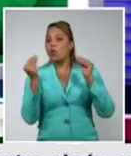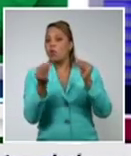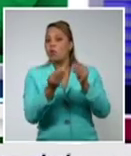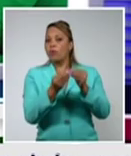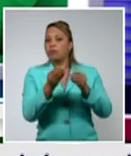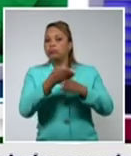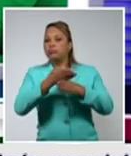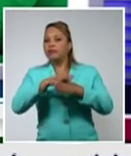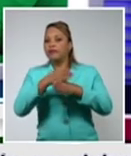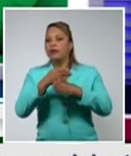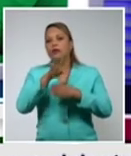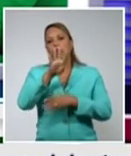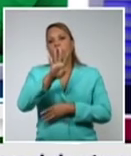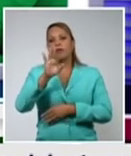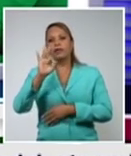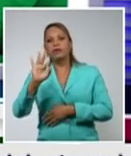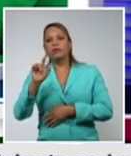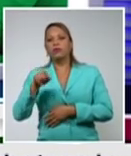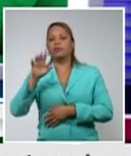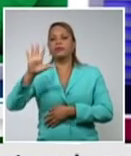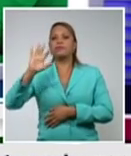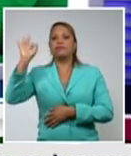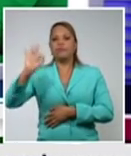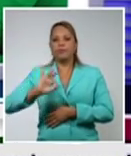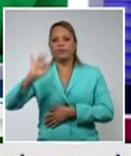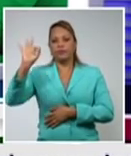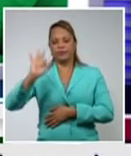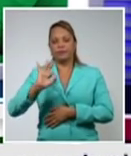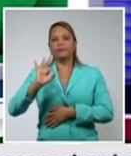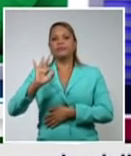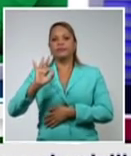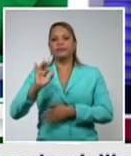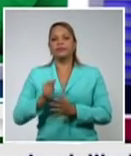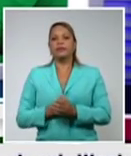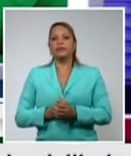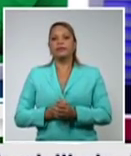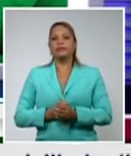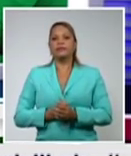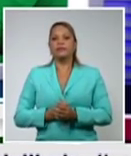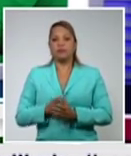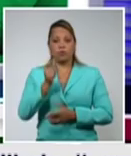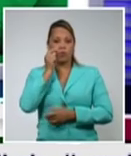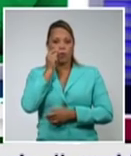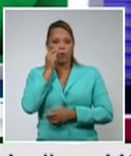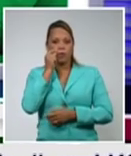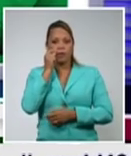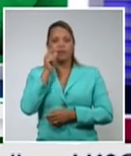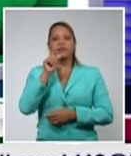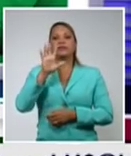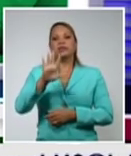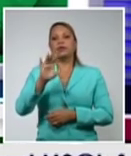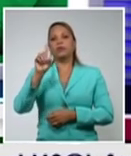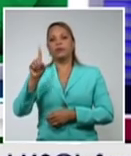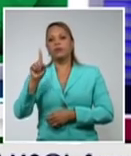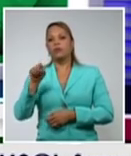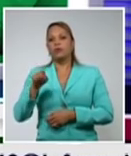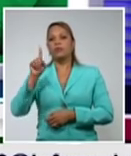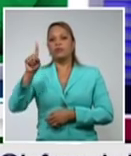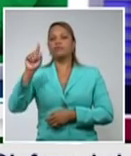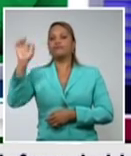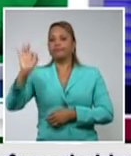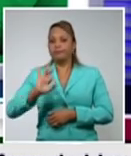el 48,5%. El sexo masculino con un 51,1%